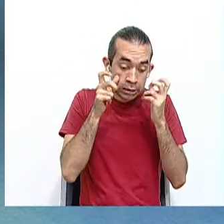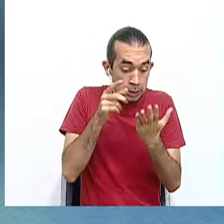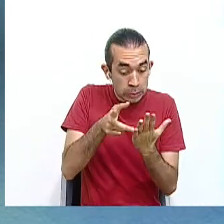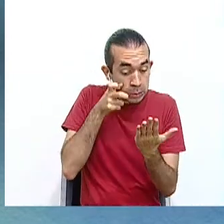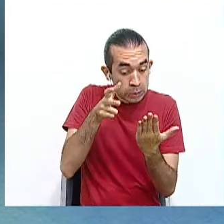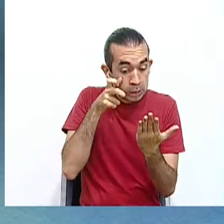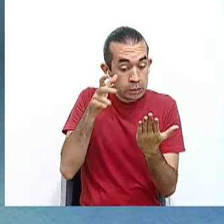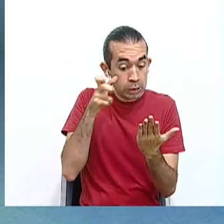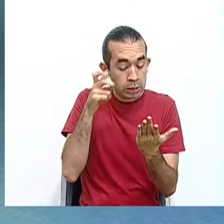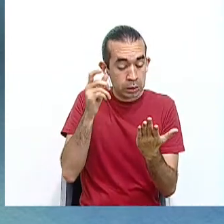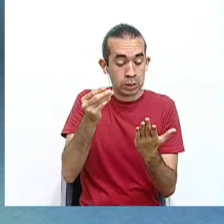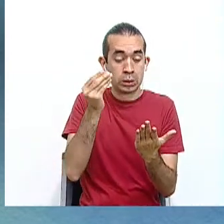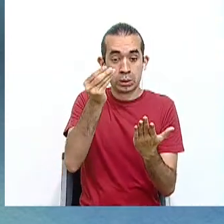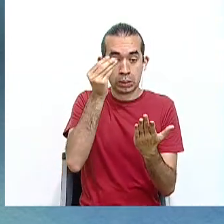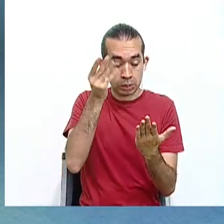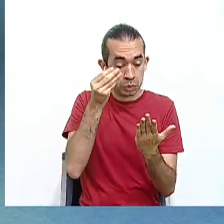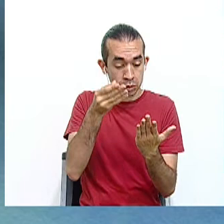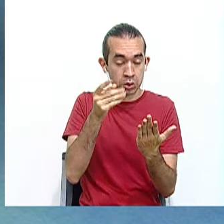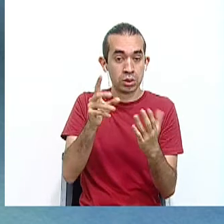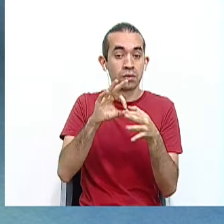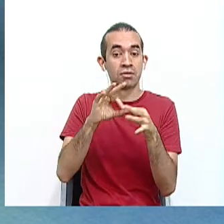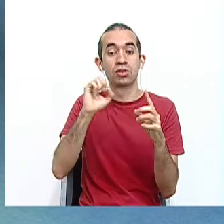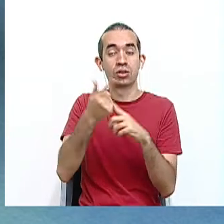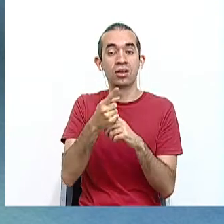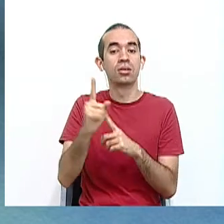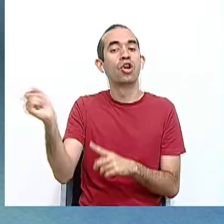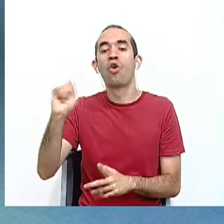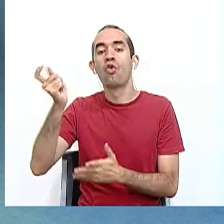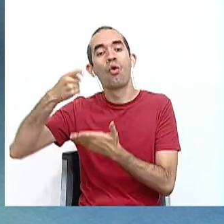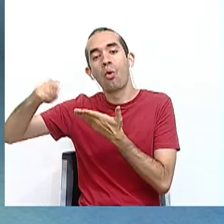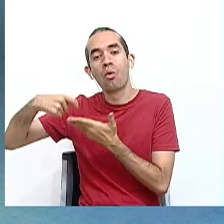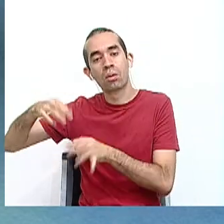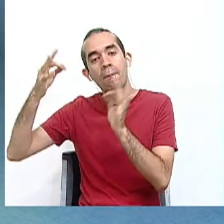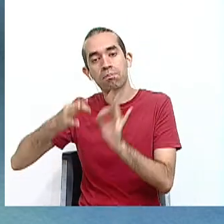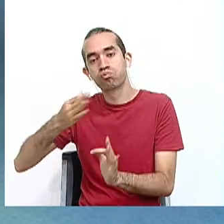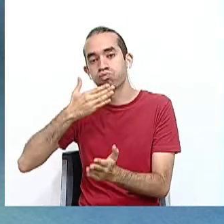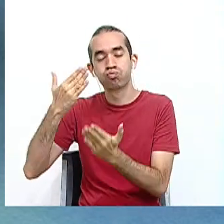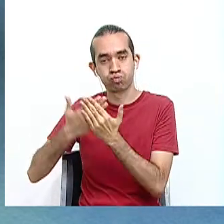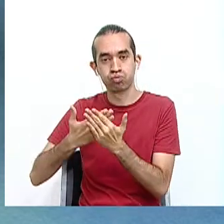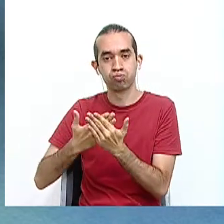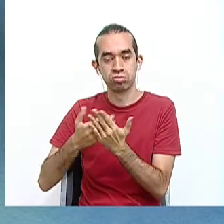sociales, sin corroborar si la información es fiable.